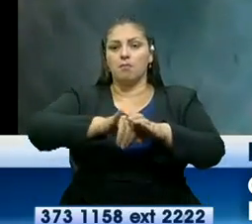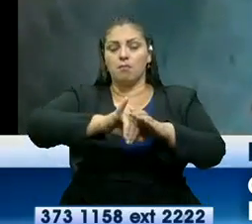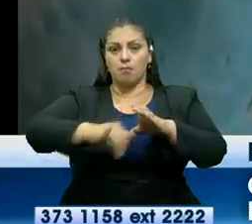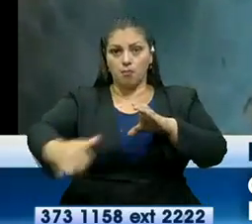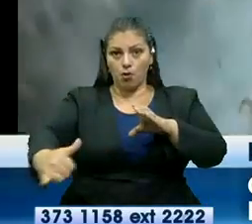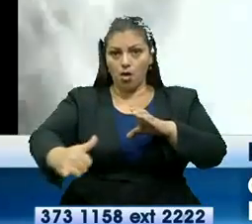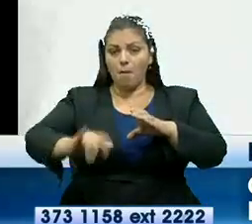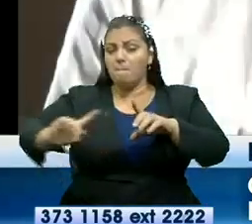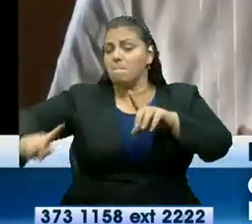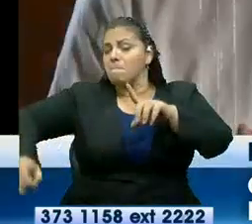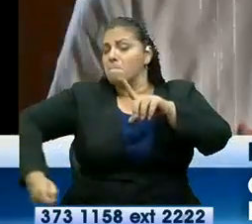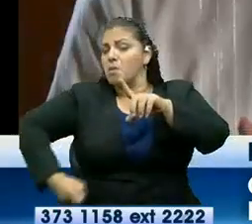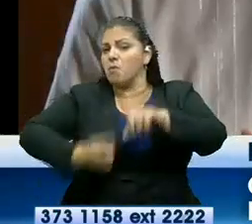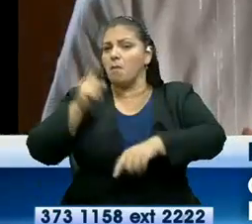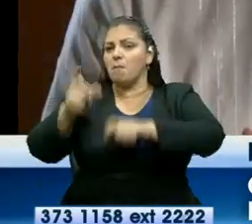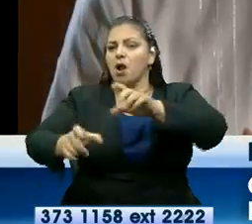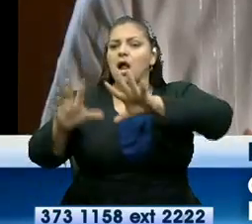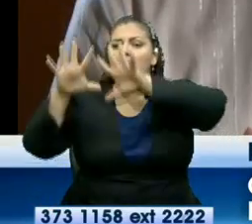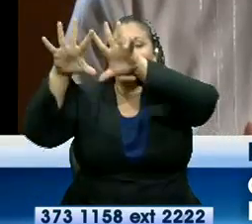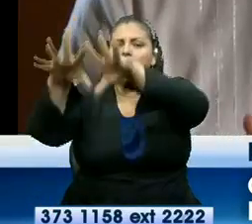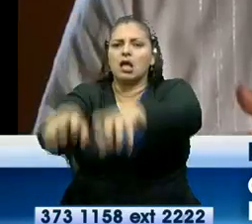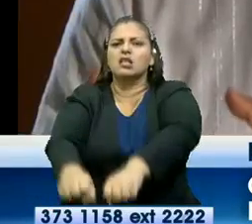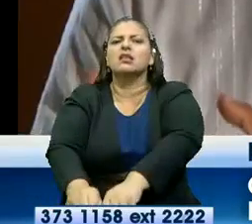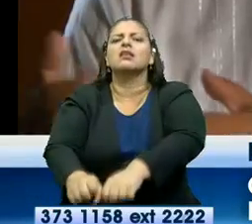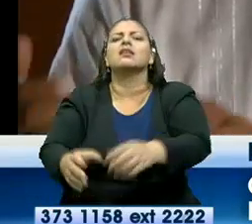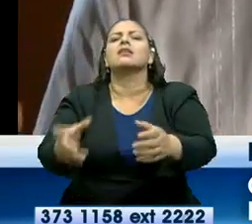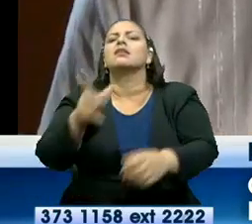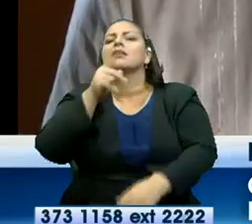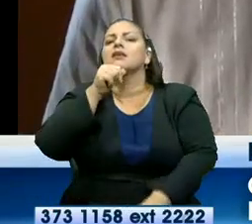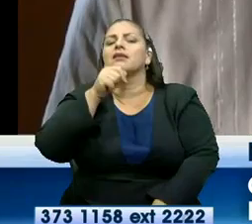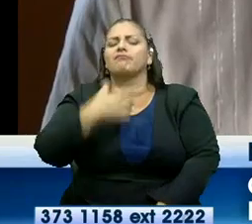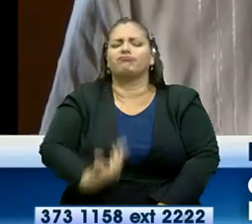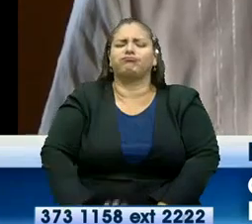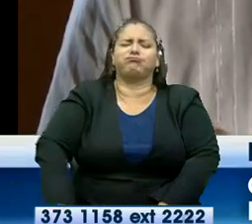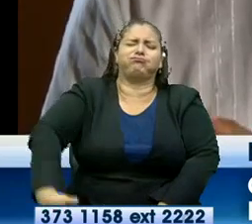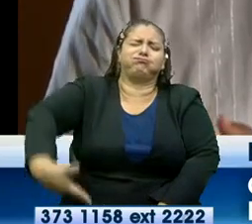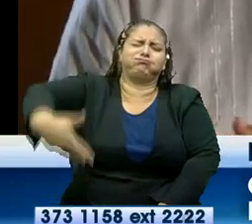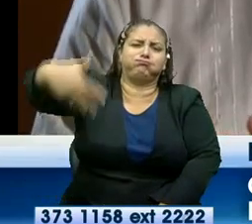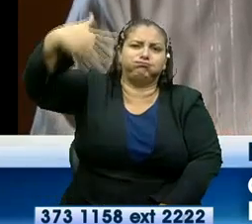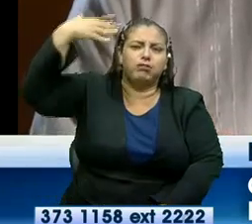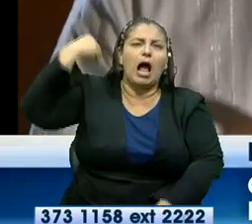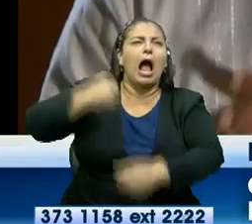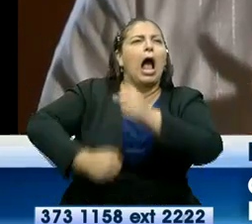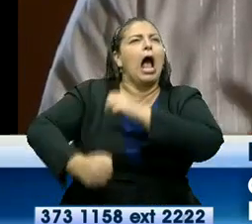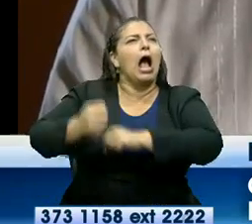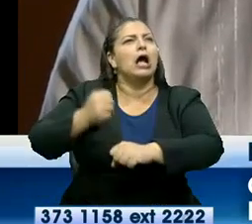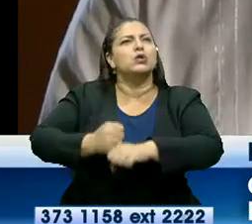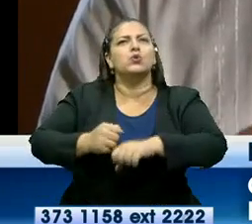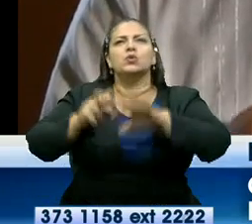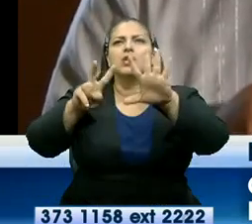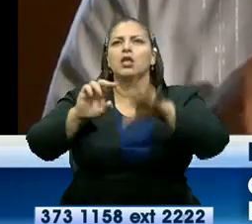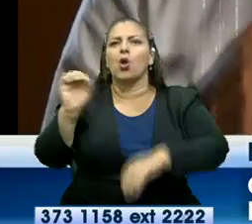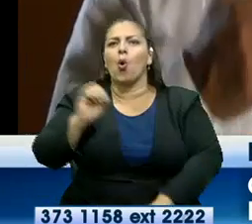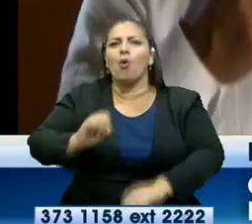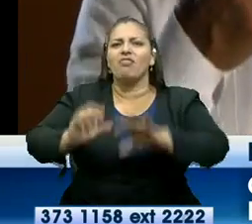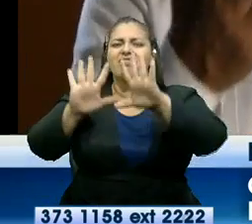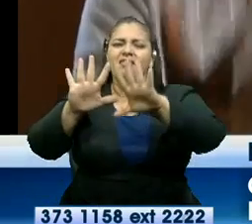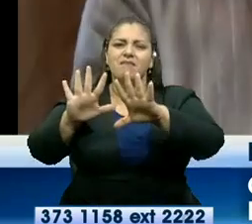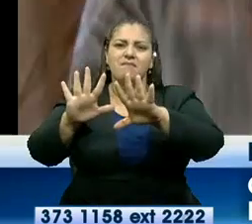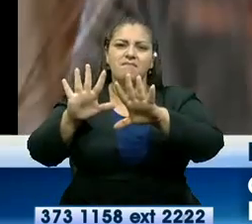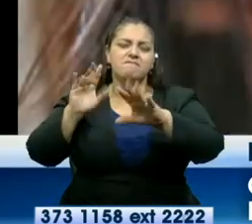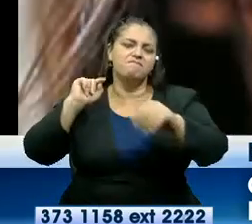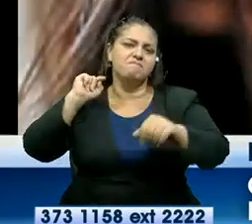hablemos de los Valdivia, la cultura Valdivia hace 7 a 10 mil años, luego se transforma en una cultura Huangala,